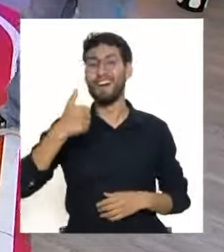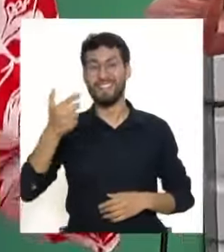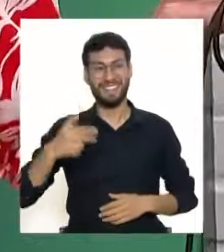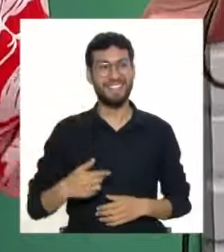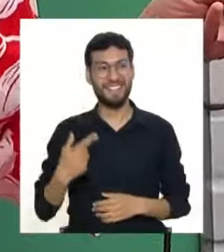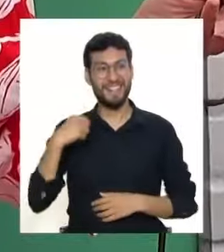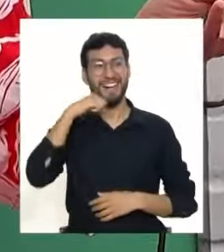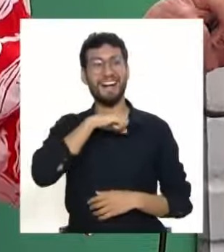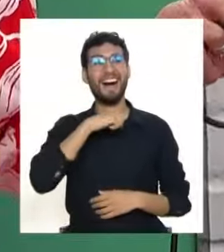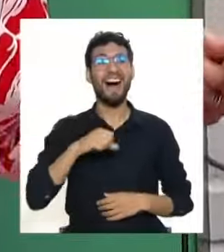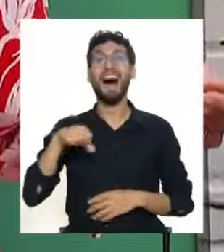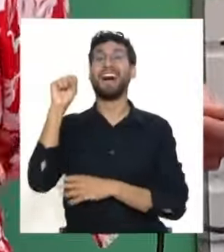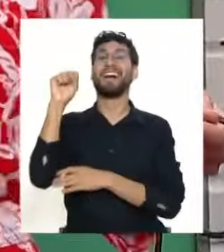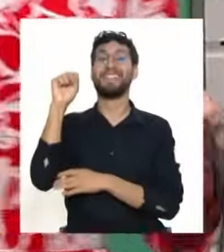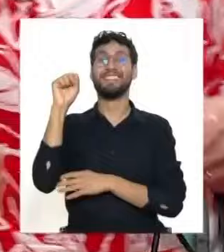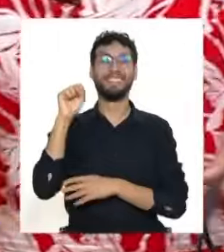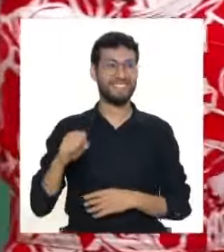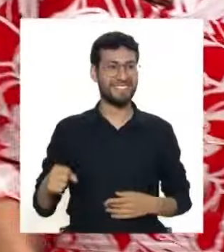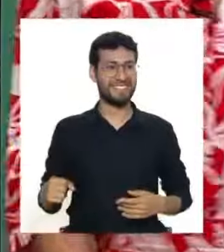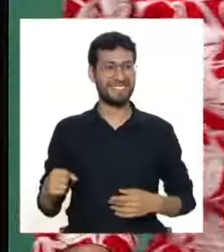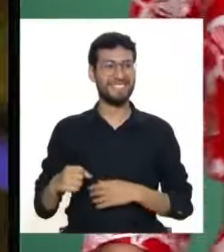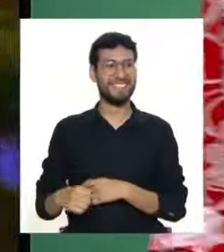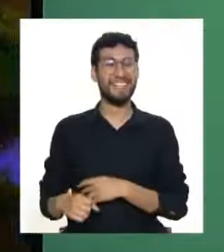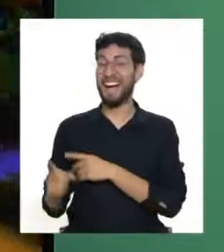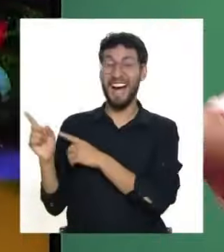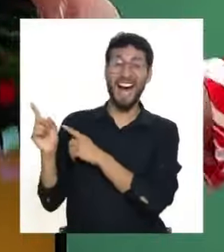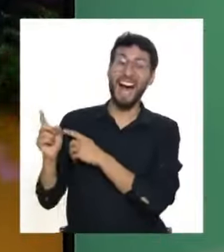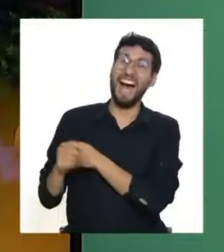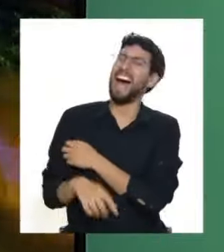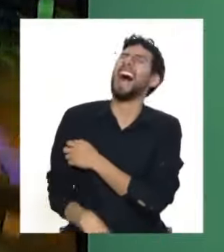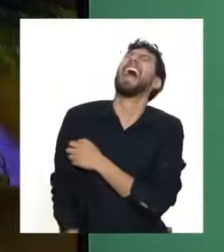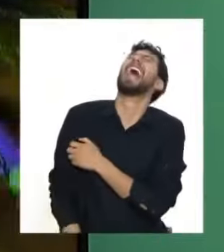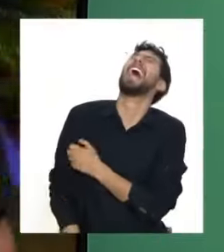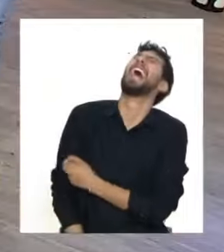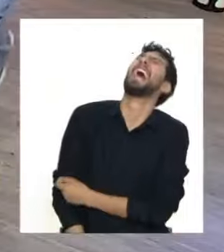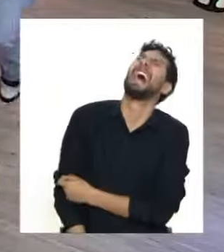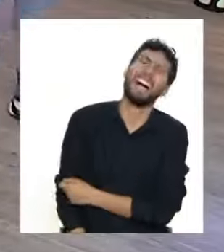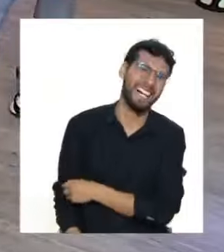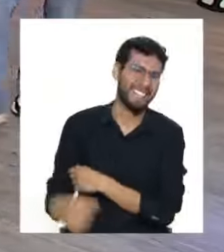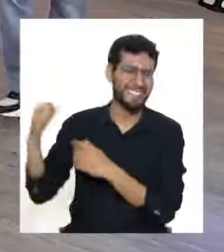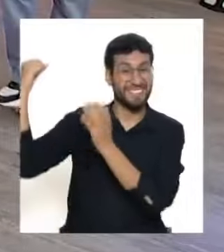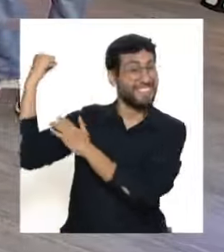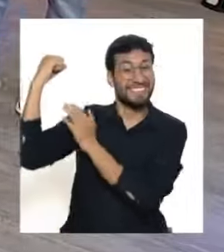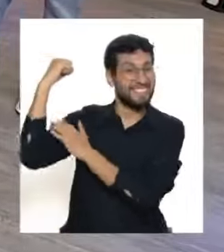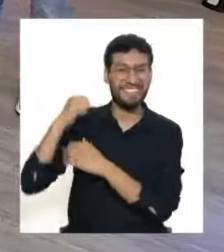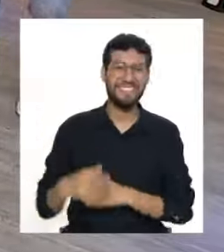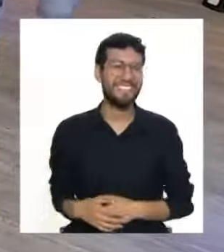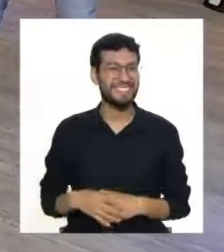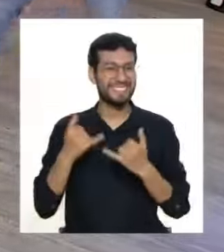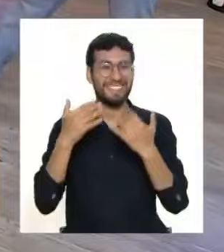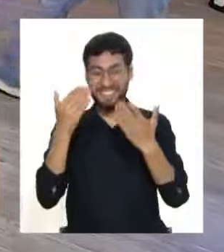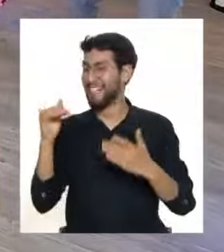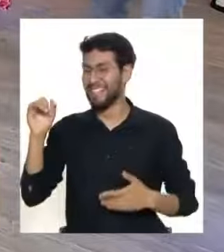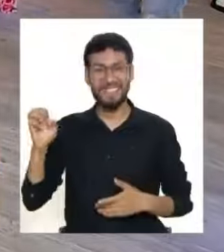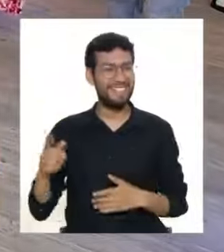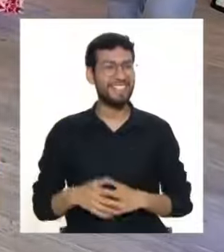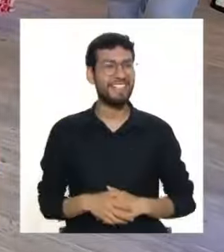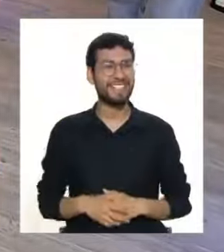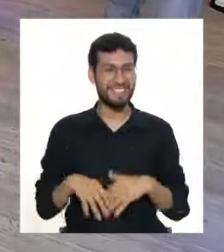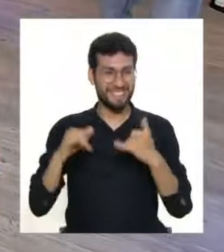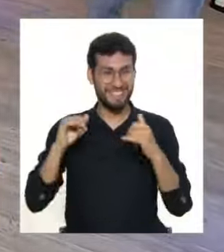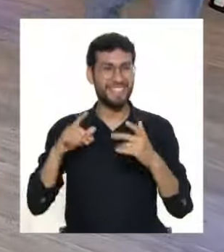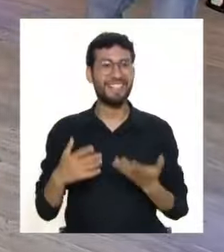Entonces, José, arriba, José, arriba. Ponte a bailar, José. Ponte a bailar. ¡Esa! Vamos, vamos, ya. Vamos, José. Vamos, José, vamos.